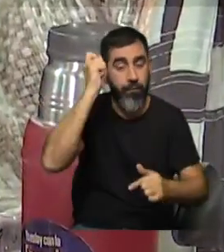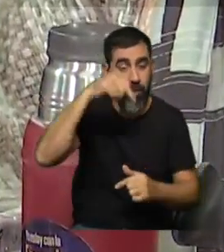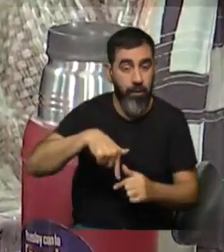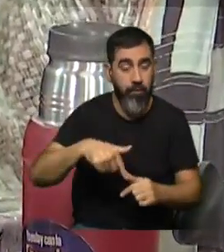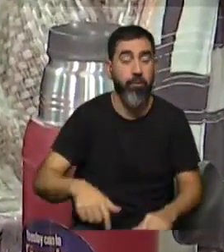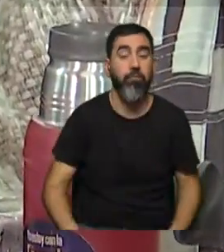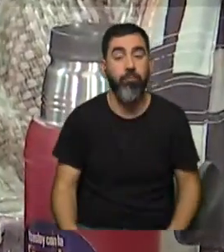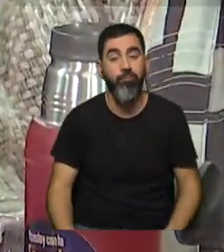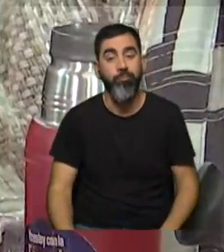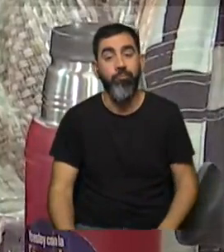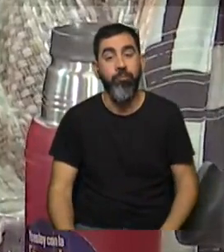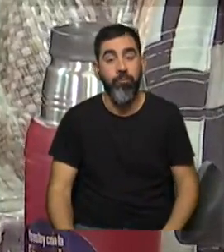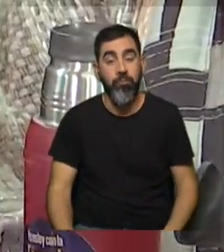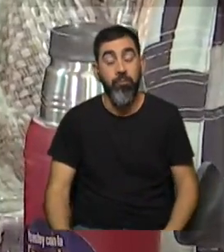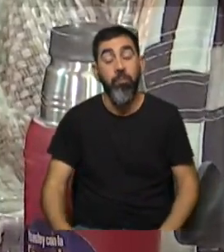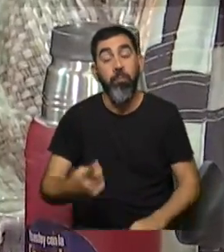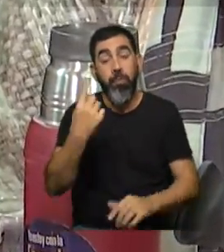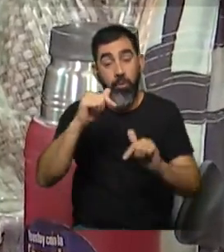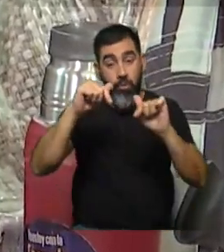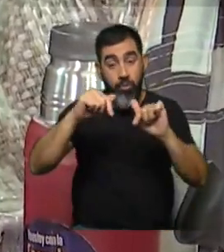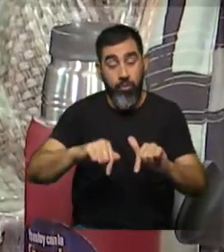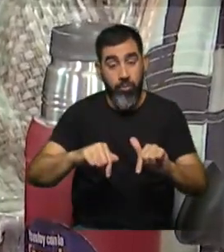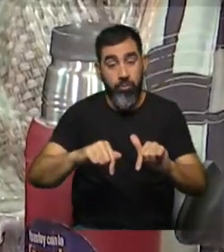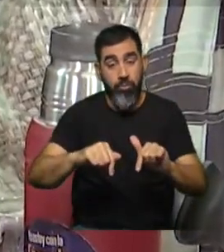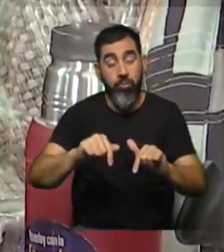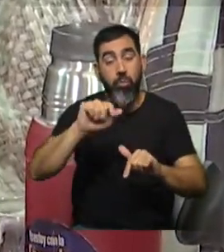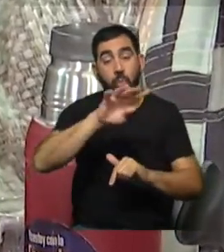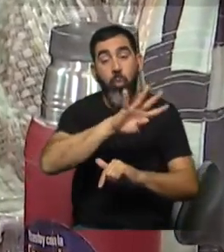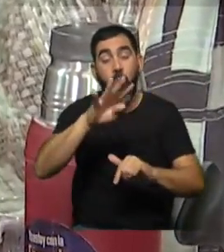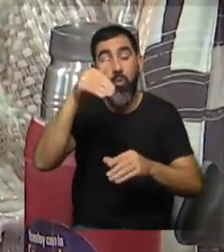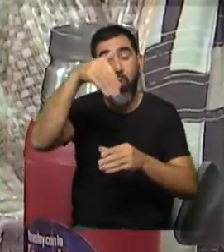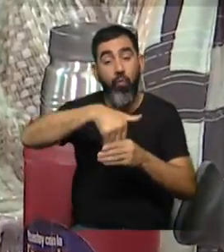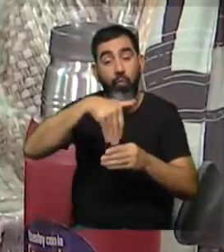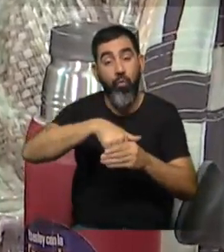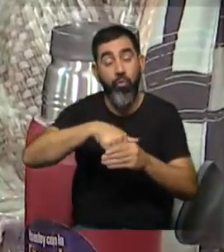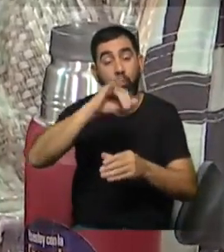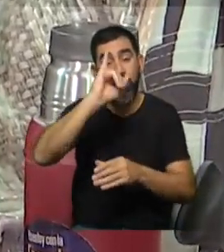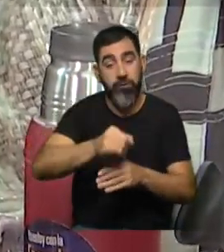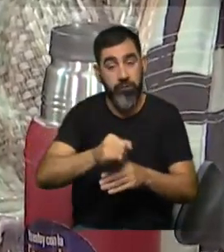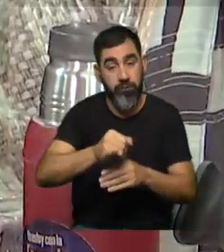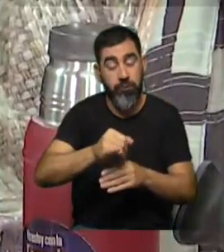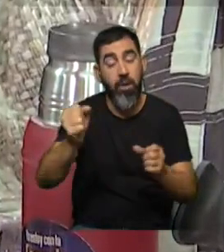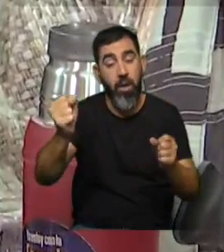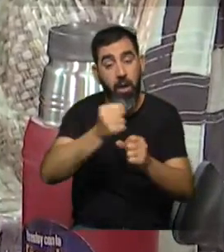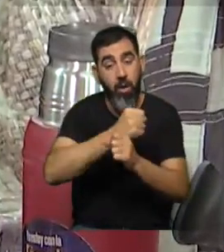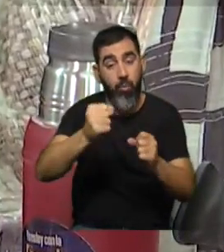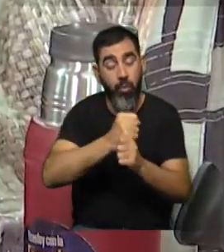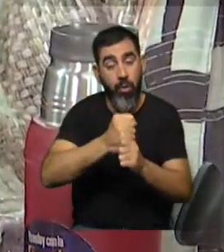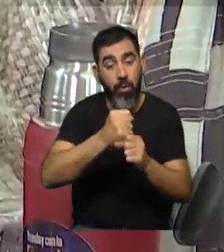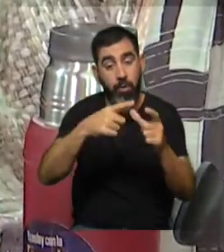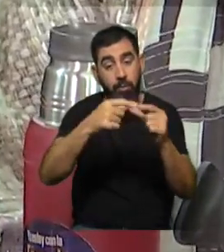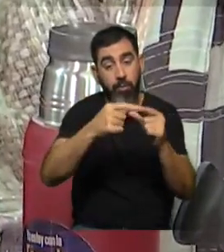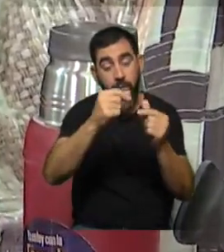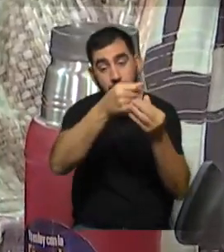Este pero en el día de hoy por 44 votos a favor se aprueba la papeleta